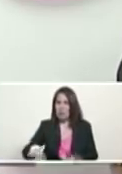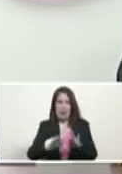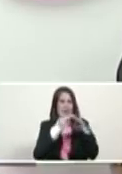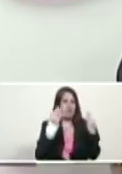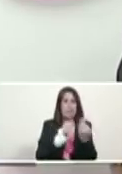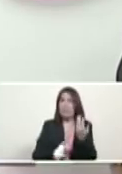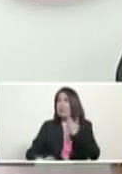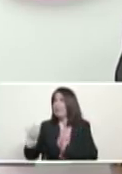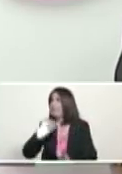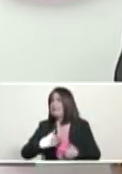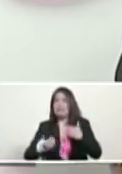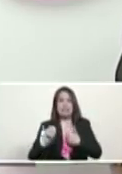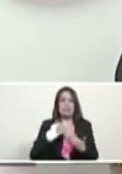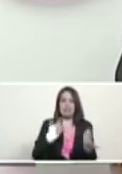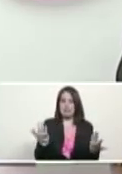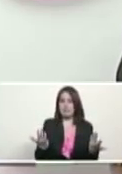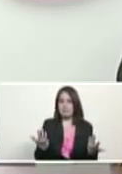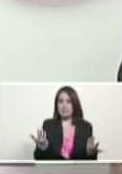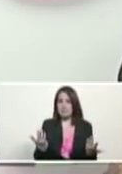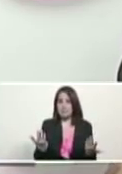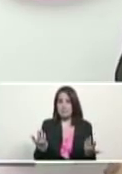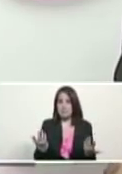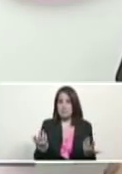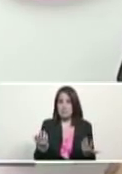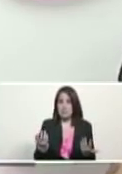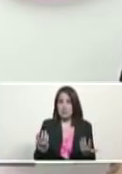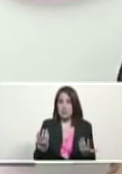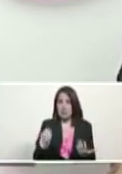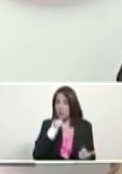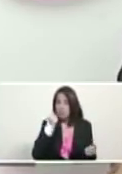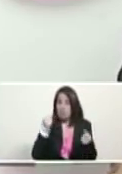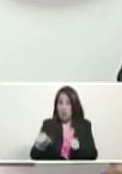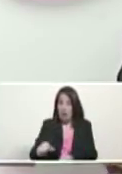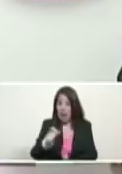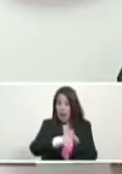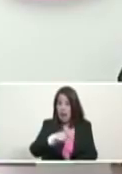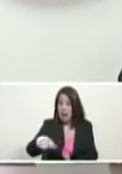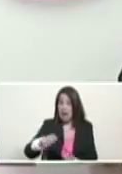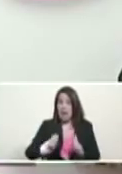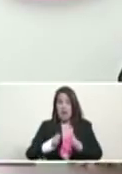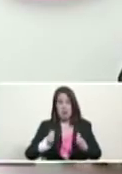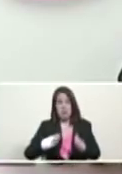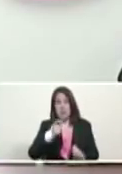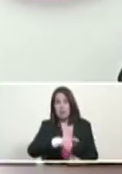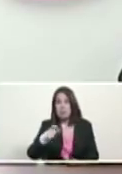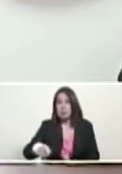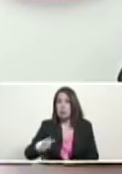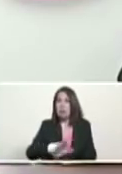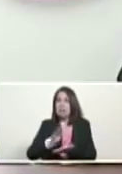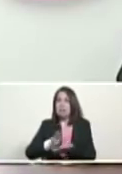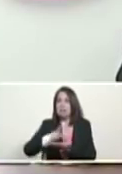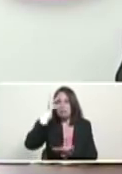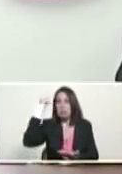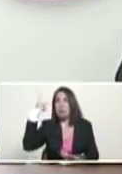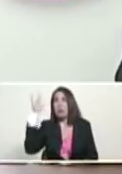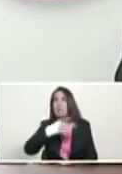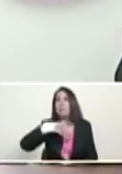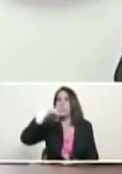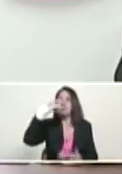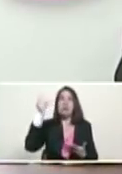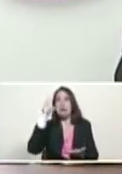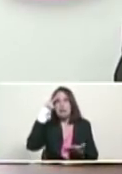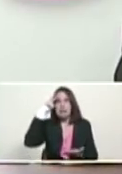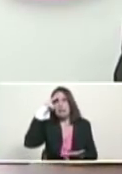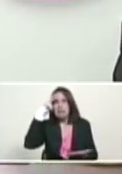ciudadanos, de ciudadanas, dañar la vida de la gente, afectar la tranquilidad psicológica, espiritual de los niños,